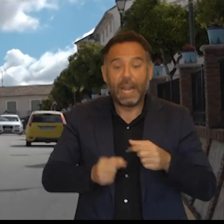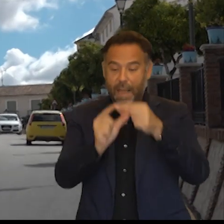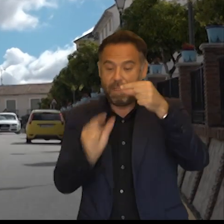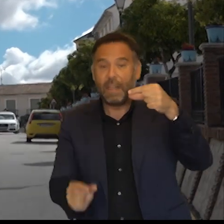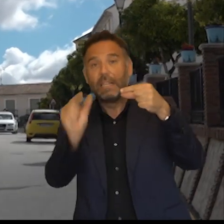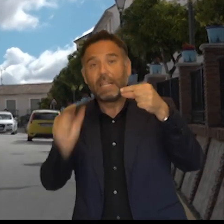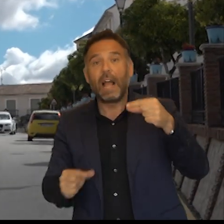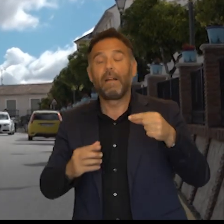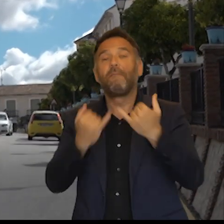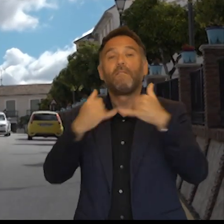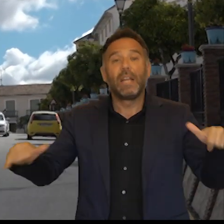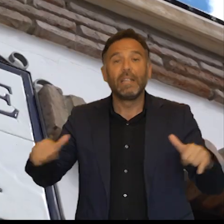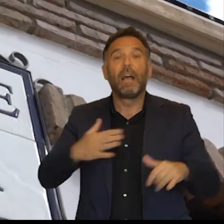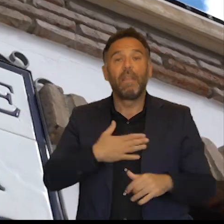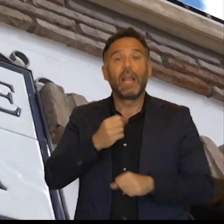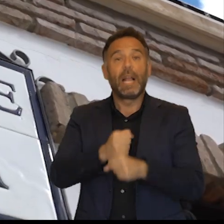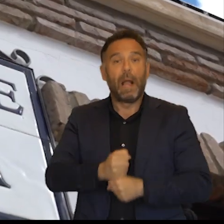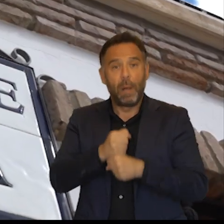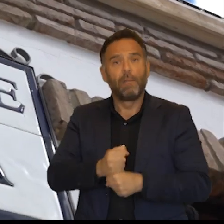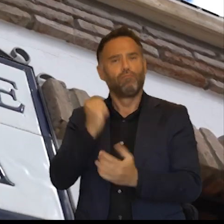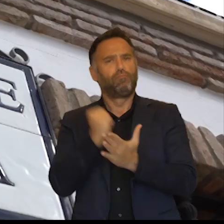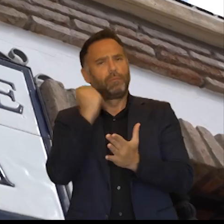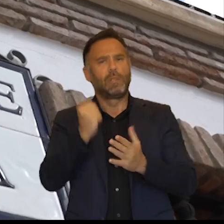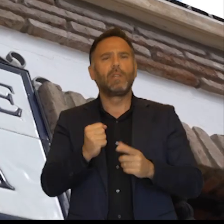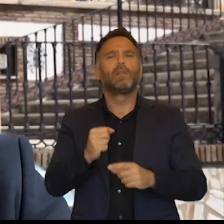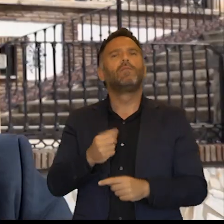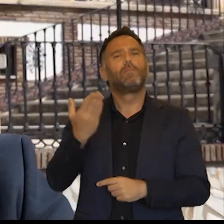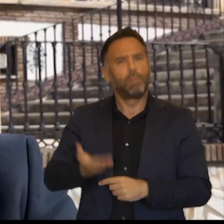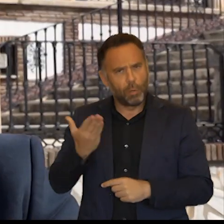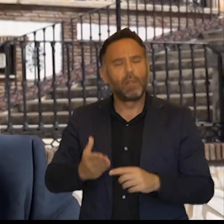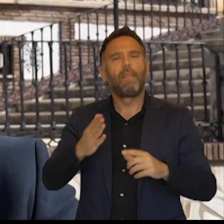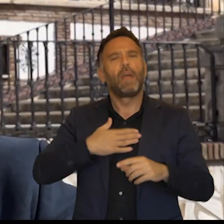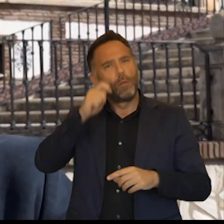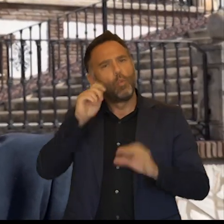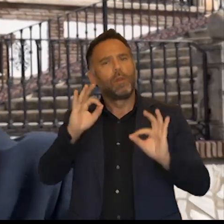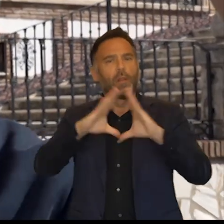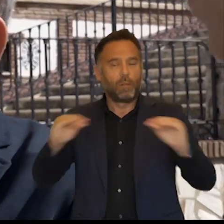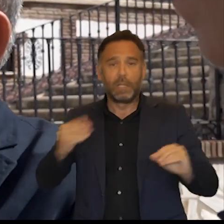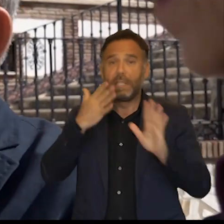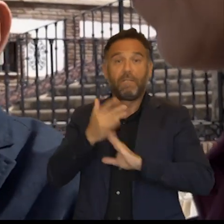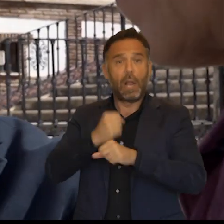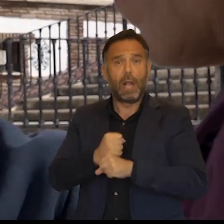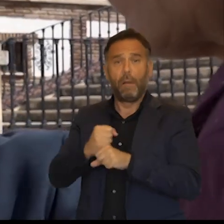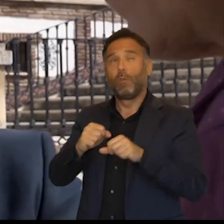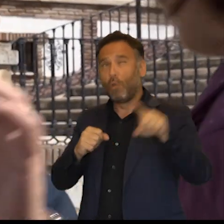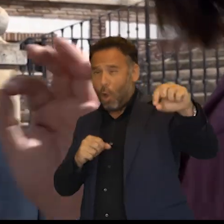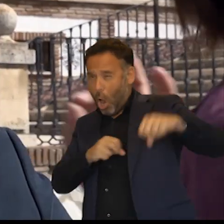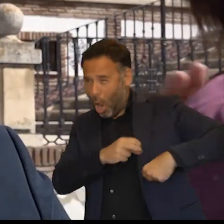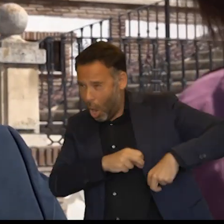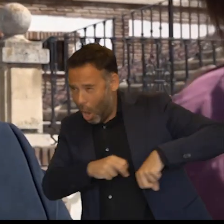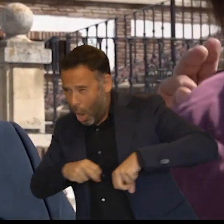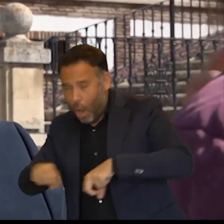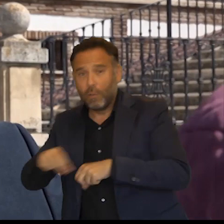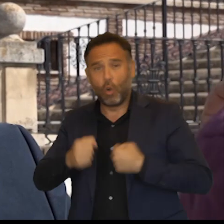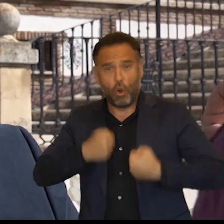declarada Fiesta de Interés Turístico Nacional de Andalucía. La carrera de las cintas consiste en que los caballistas vienen desde la punta de la calle corriendo y tienen que